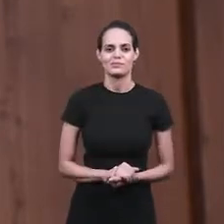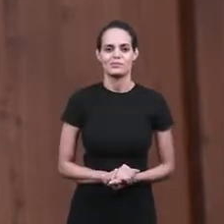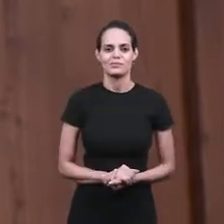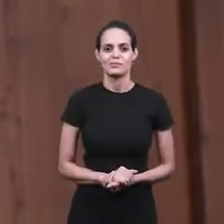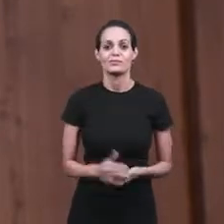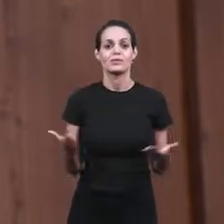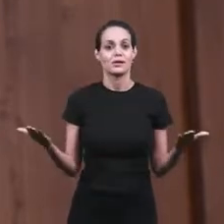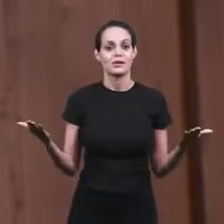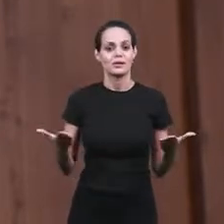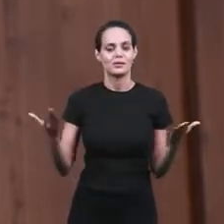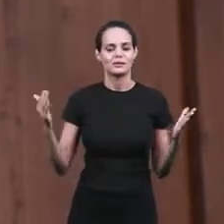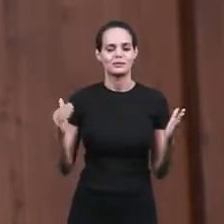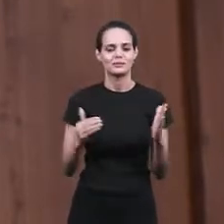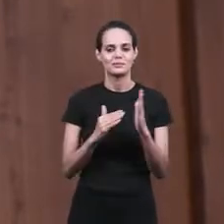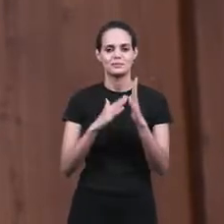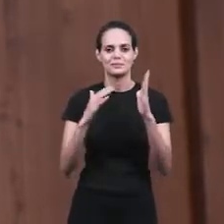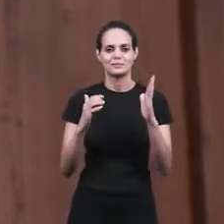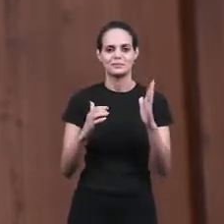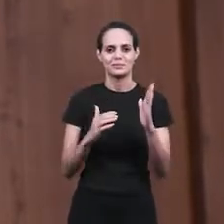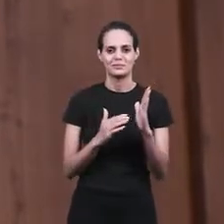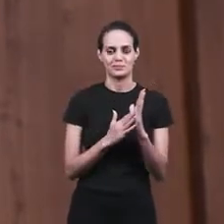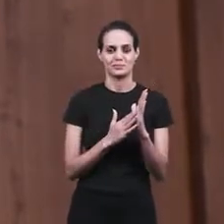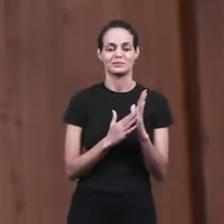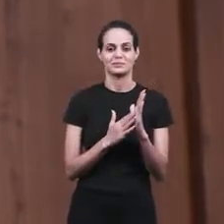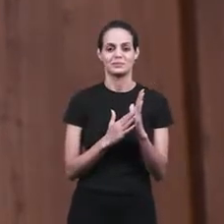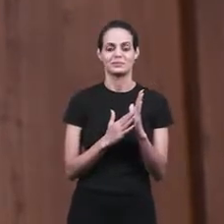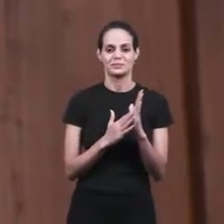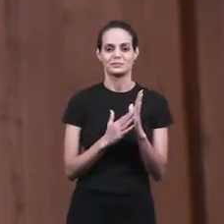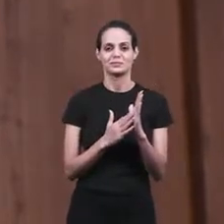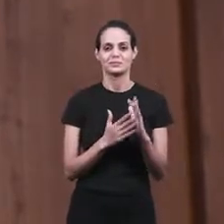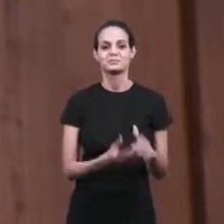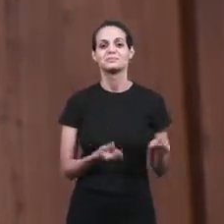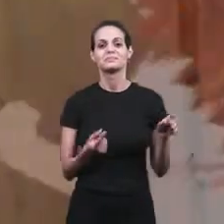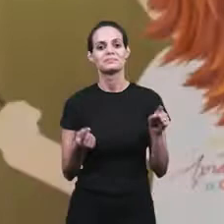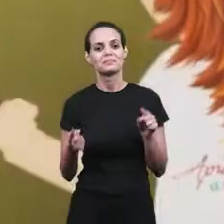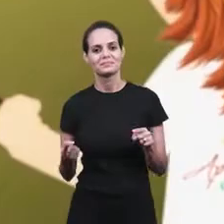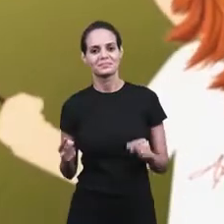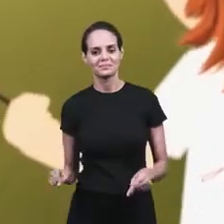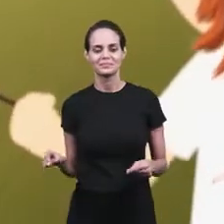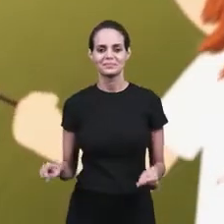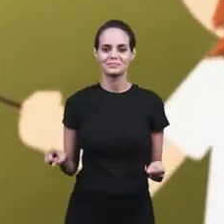Ahora vamos a cantar el Lor que dice eso. Quiero ser santo.